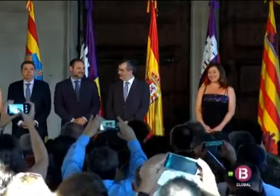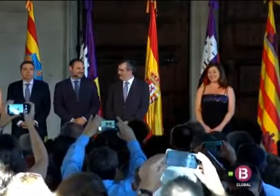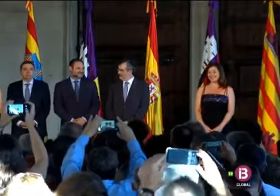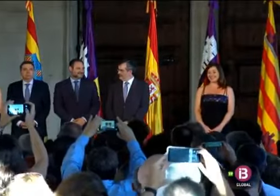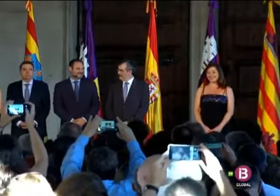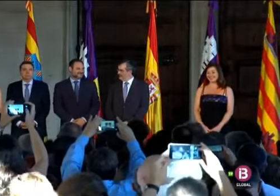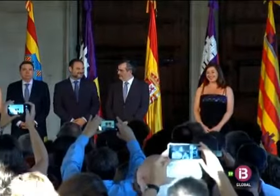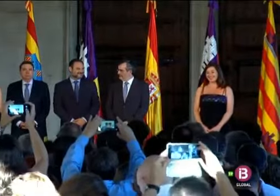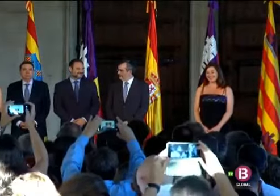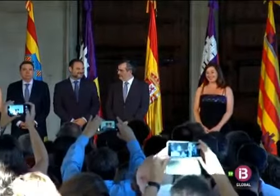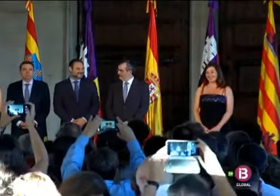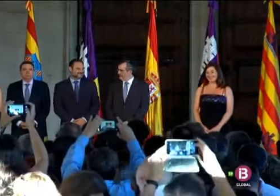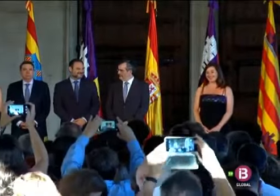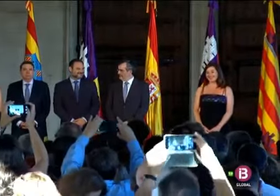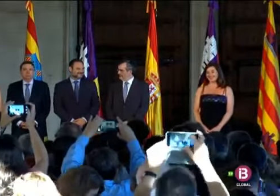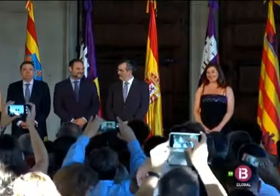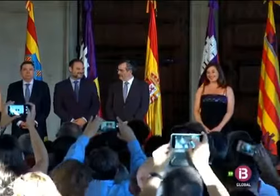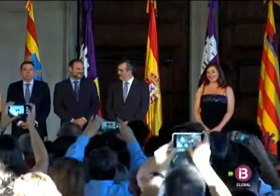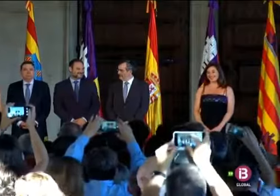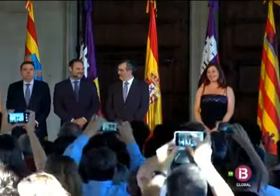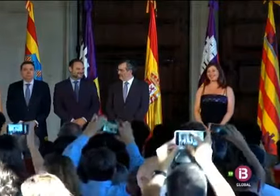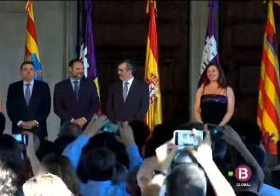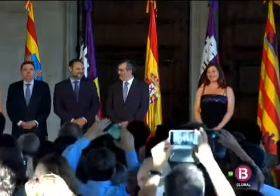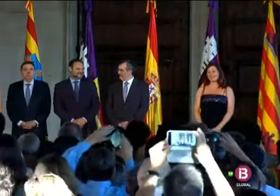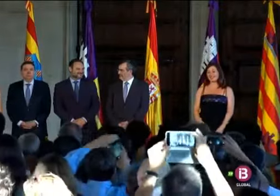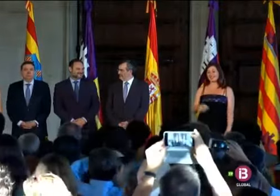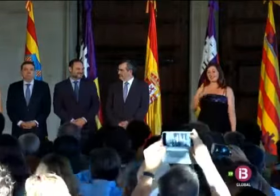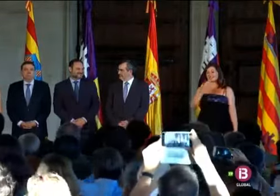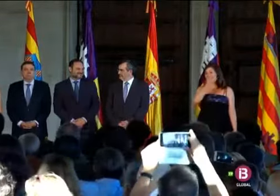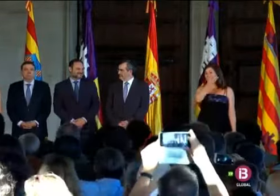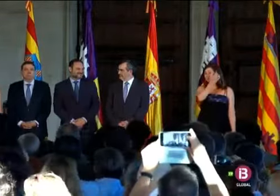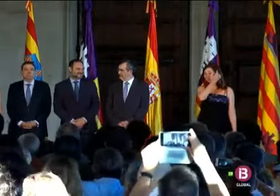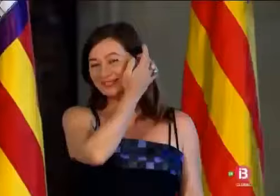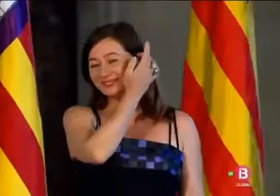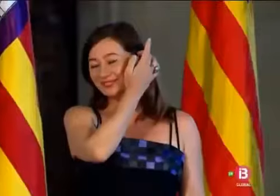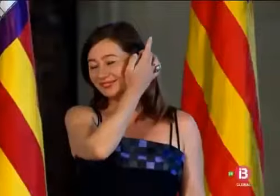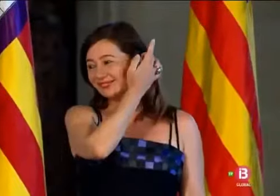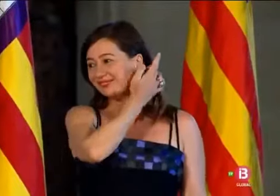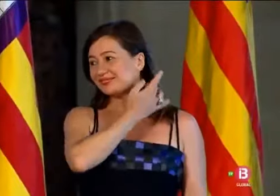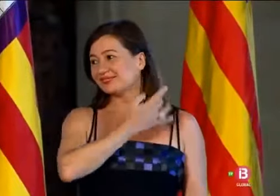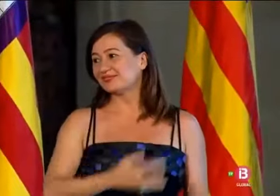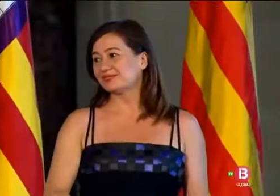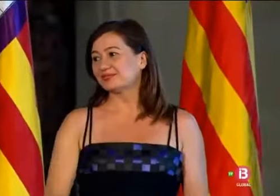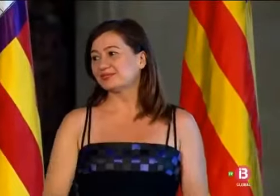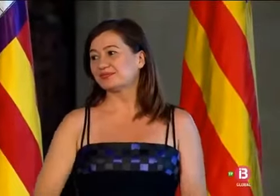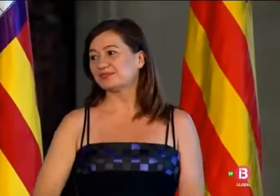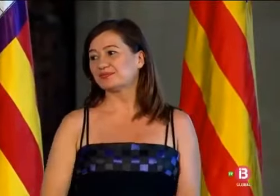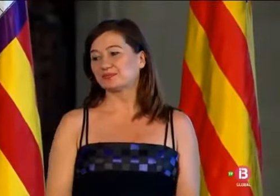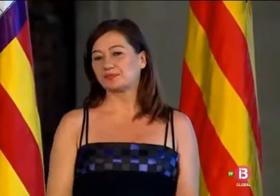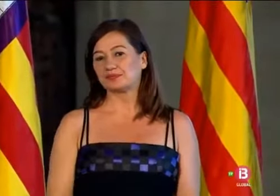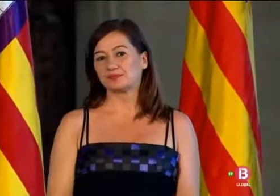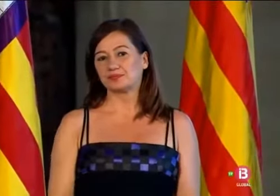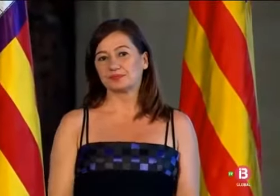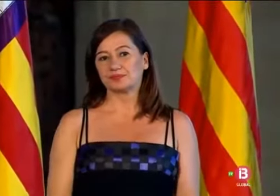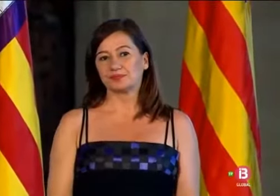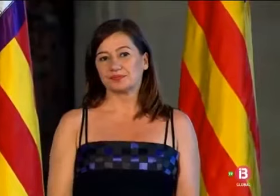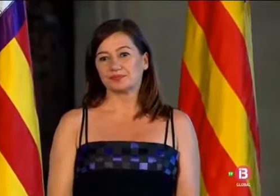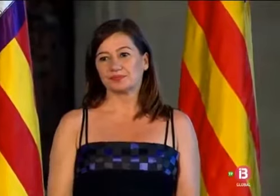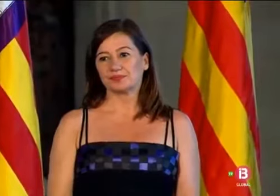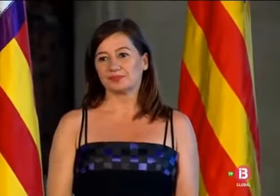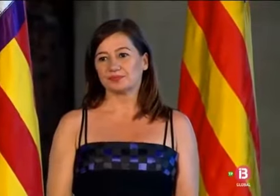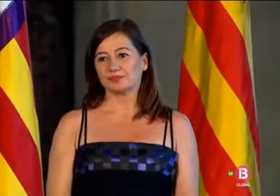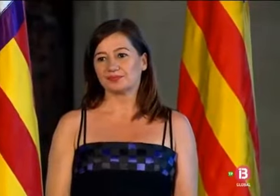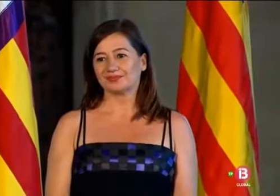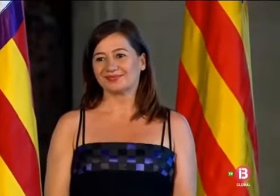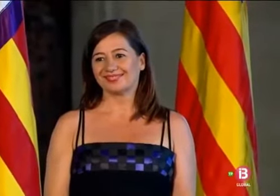Islas Baleares a doña Francesca Lluc, Armengol y Socias, elegida por el Parlamento de las Islas Baleares en